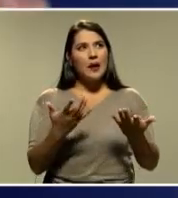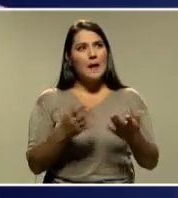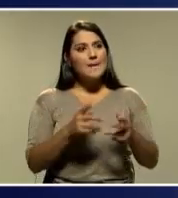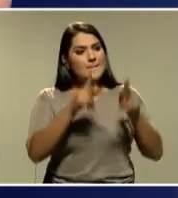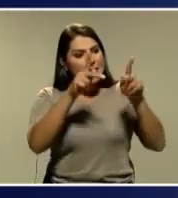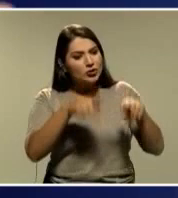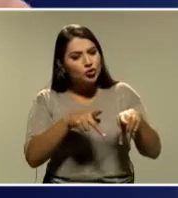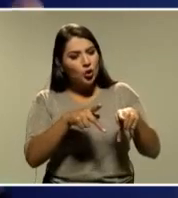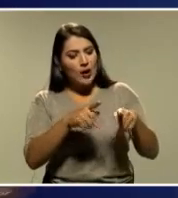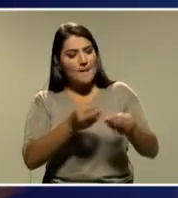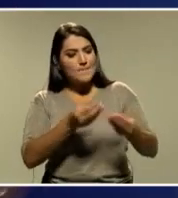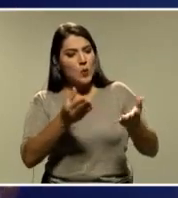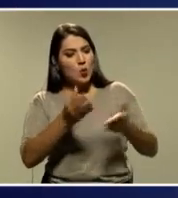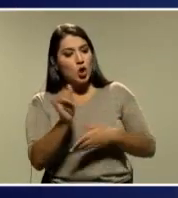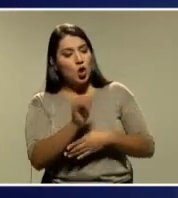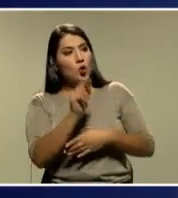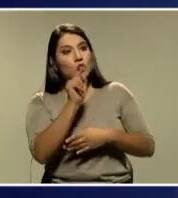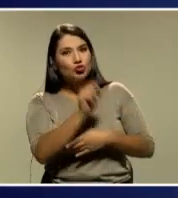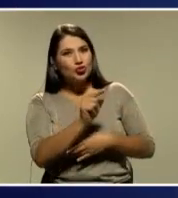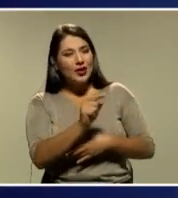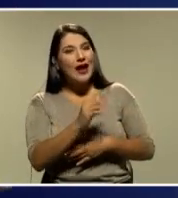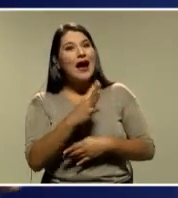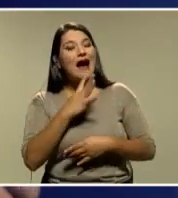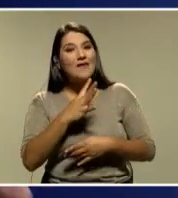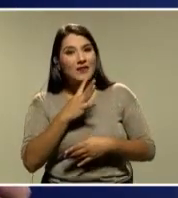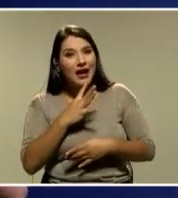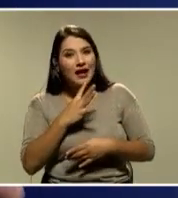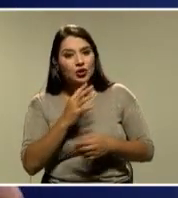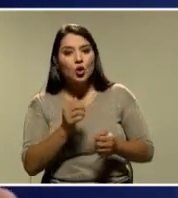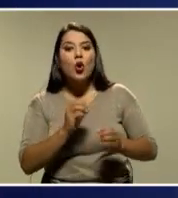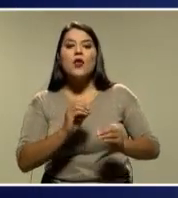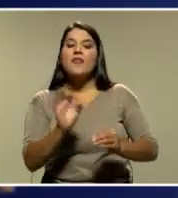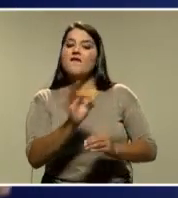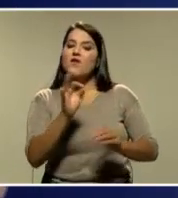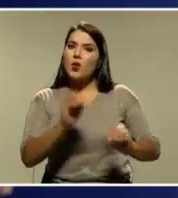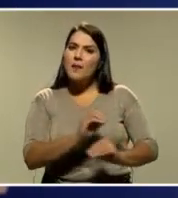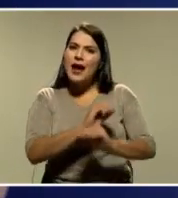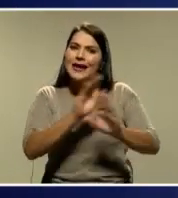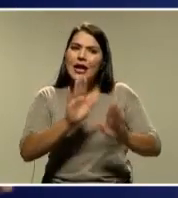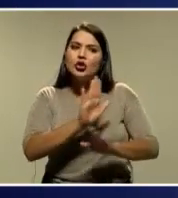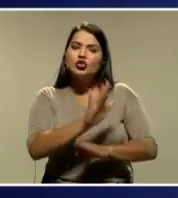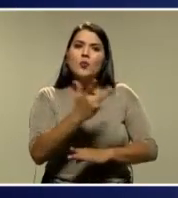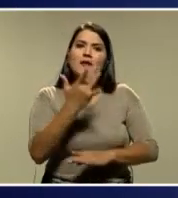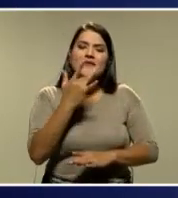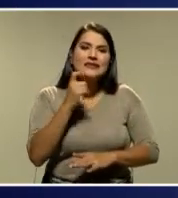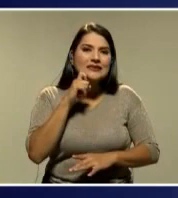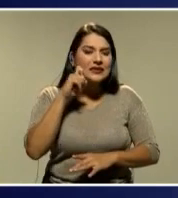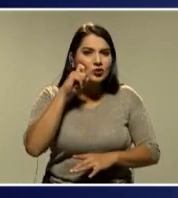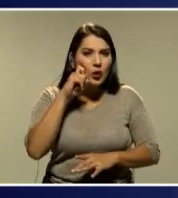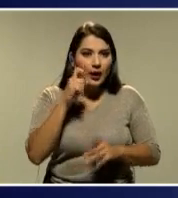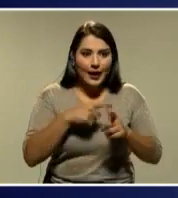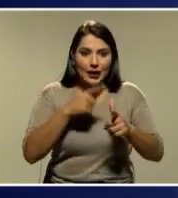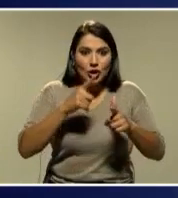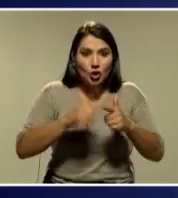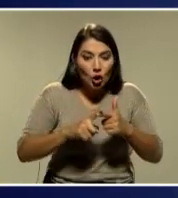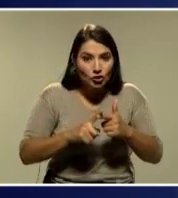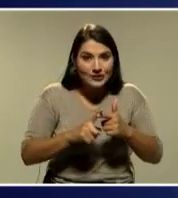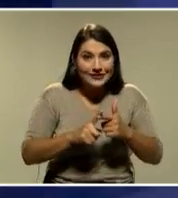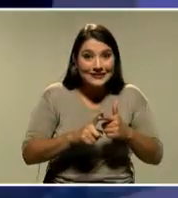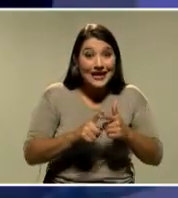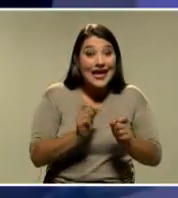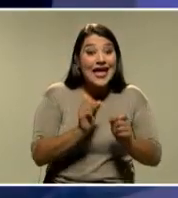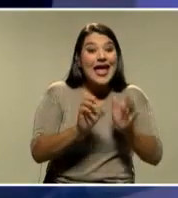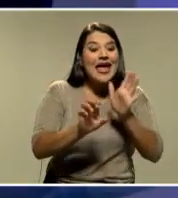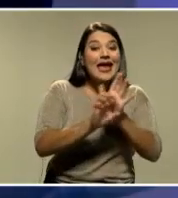personajes como públicos como usted, hablando con claridad de cuál es su orientación sexual, permitieron a otros